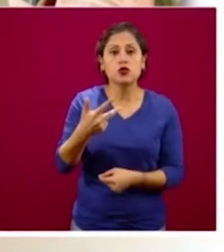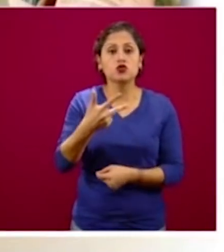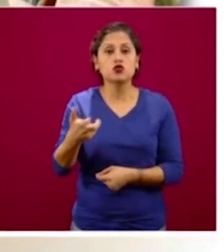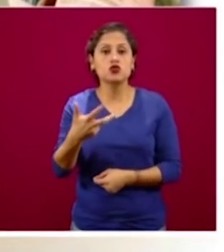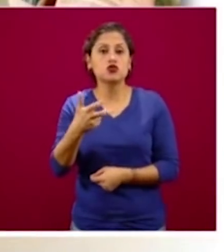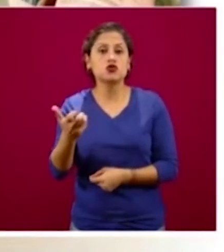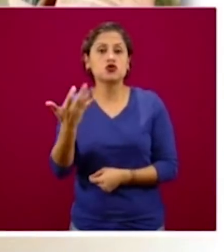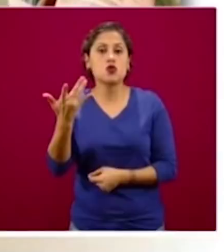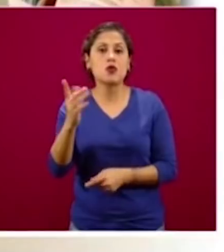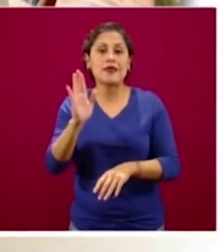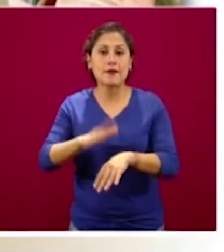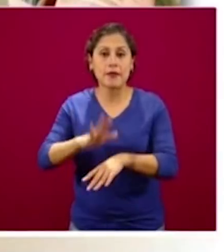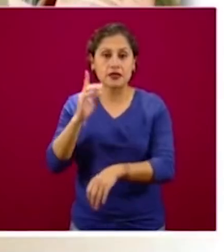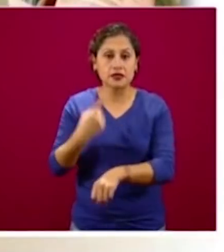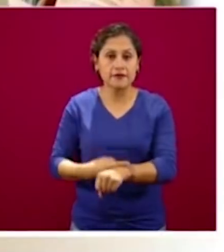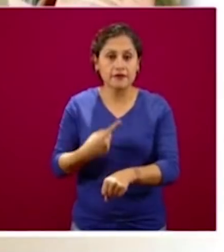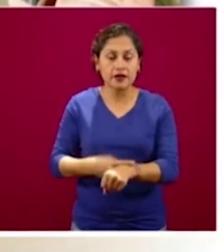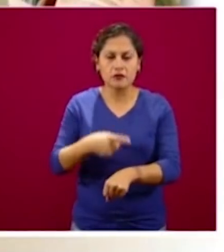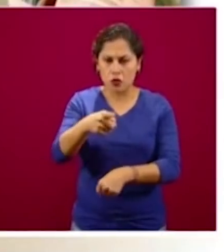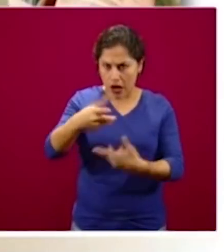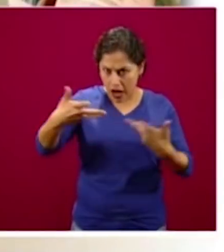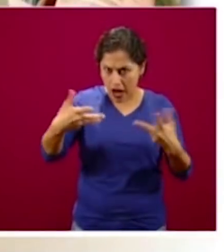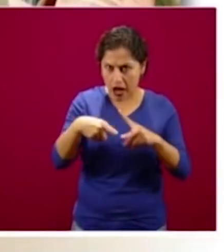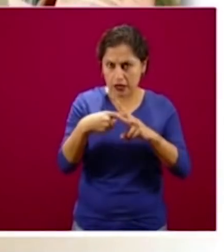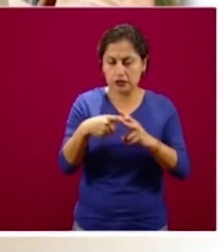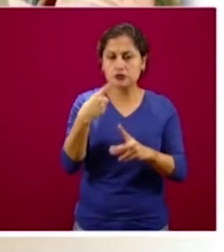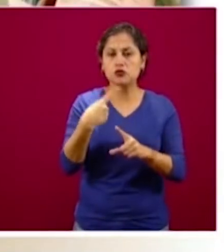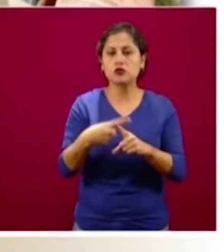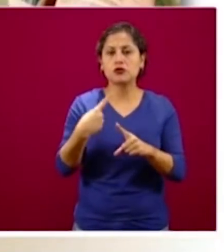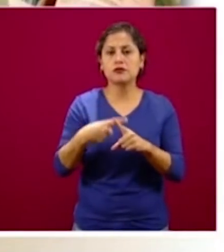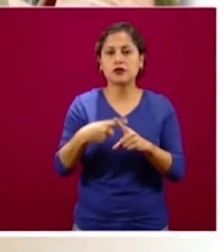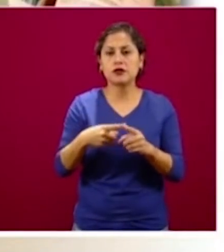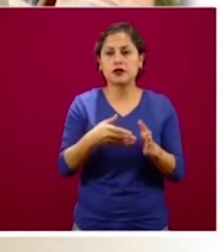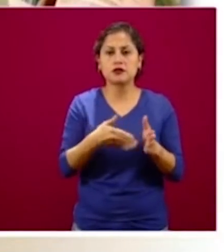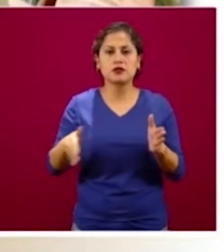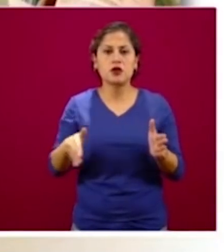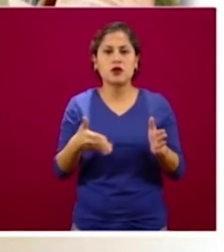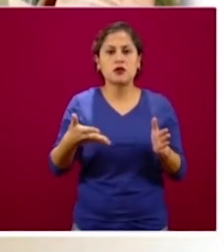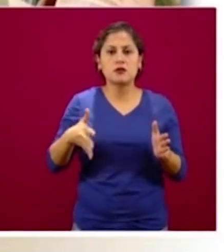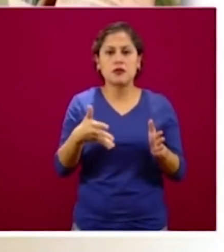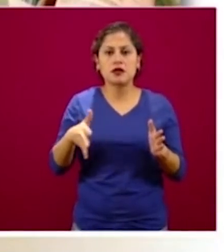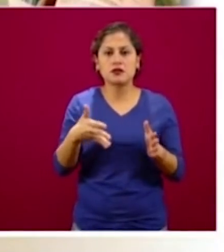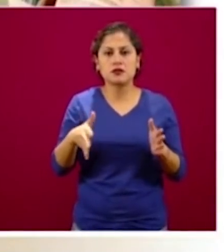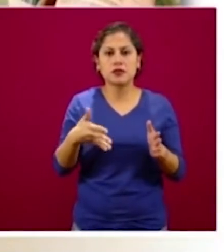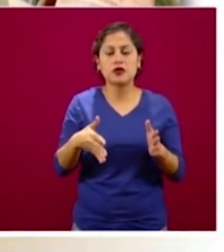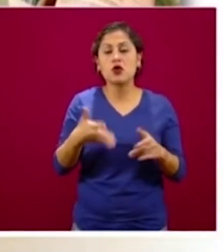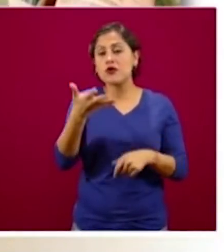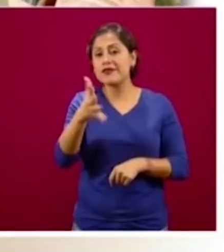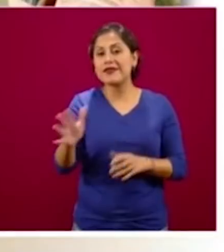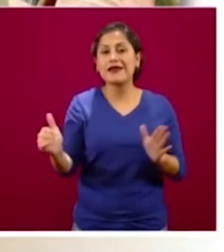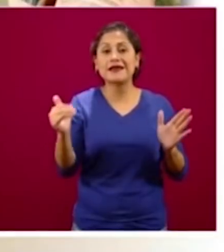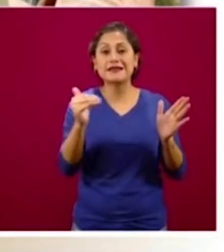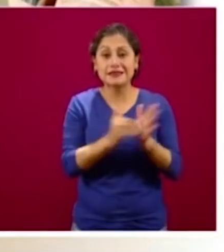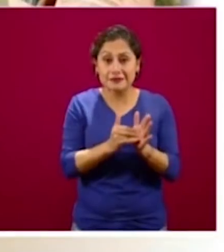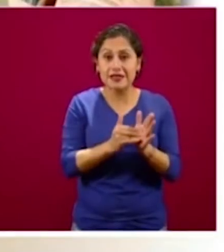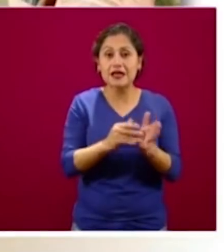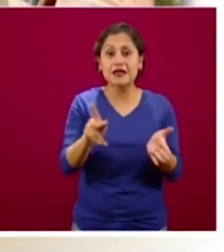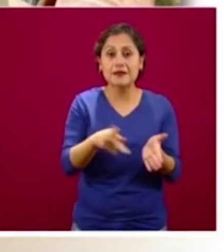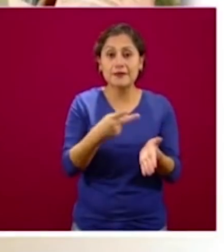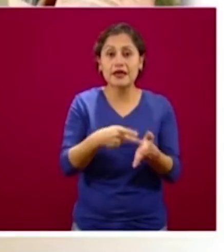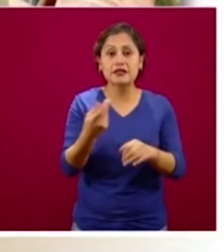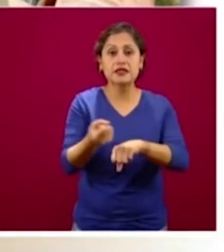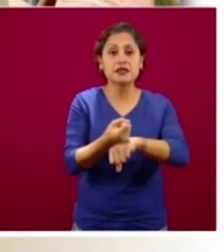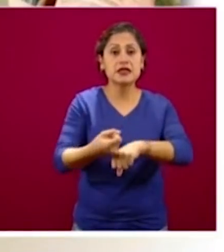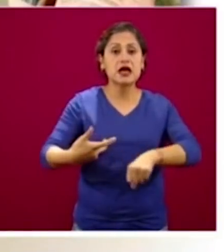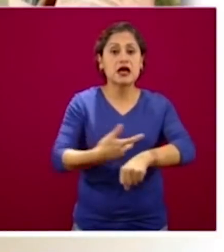casos, multipliquen y estamos en promedio en 10,000 transfusiones por mes solamente para